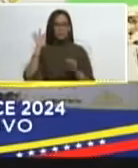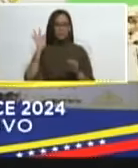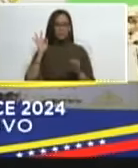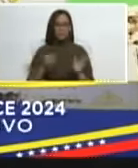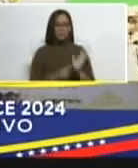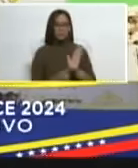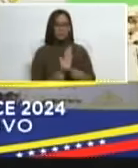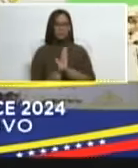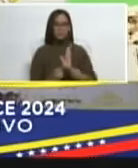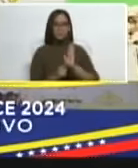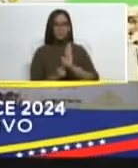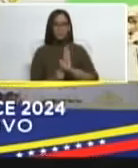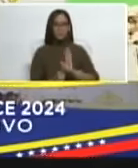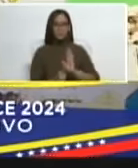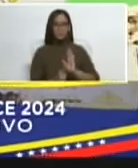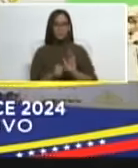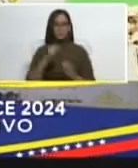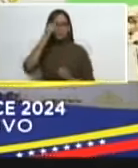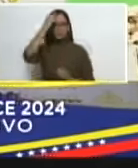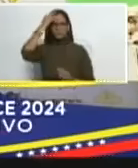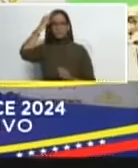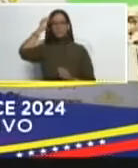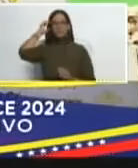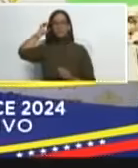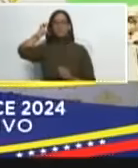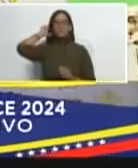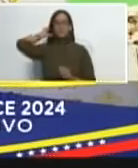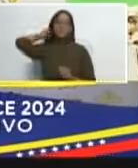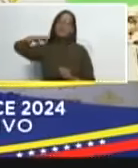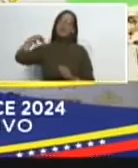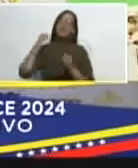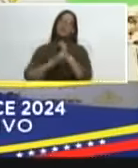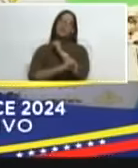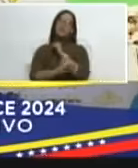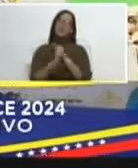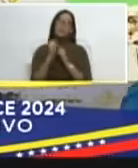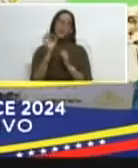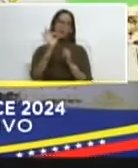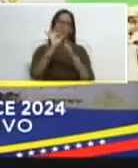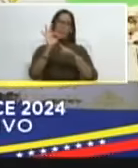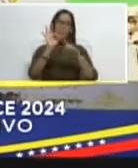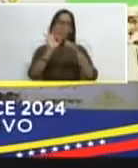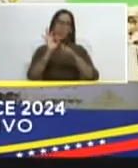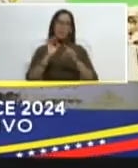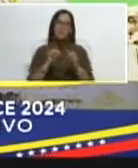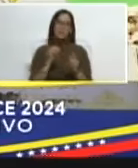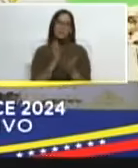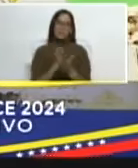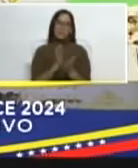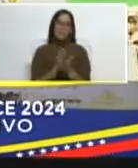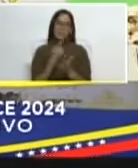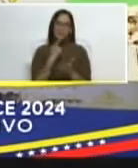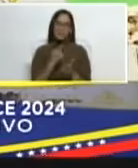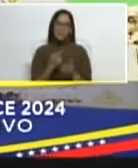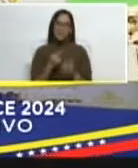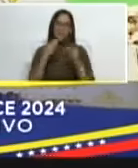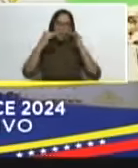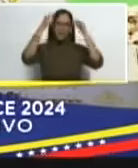expresión. Lo traicionaron por unas monedas. Siempre me decía el comandante